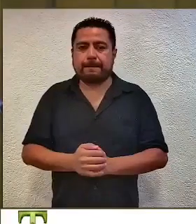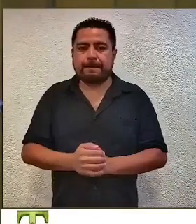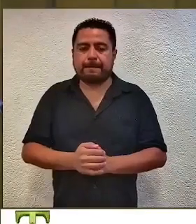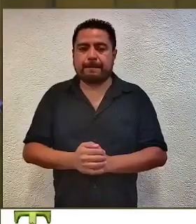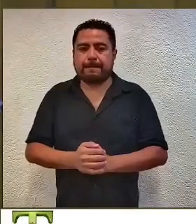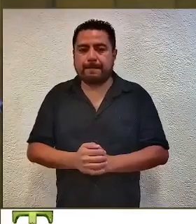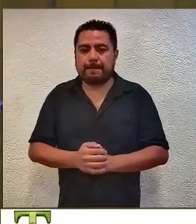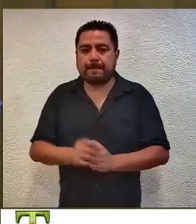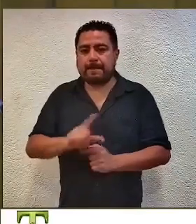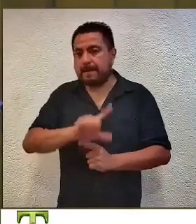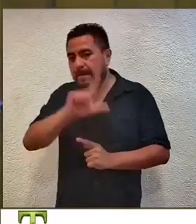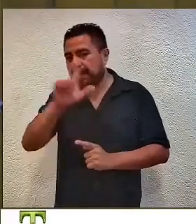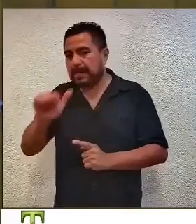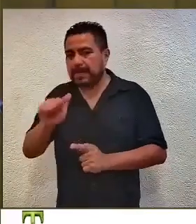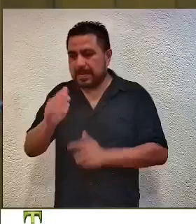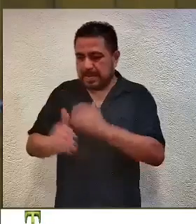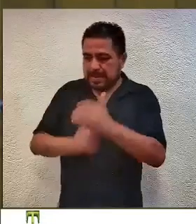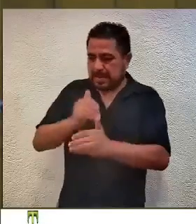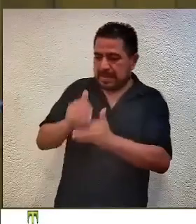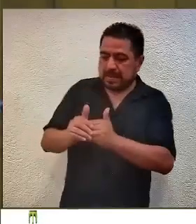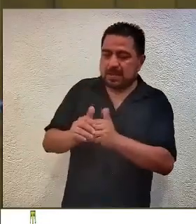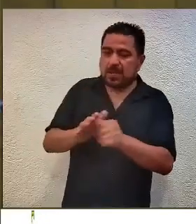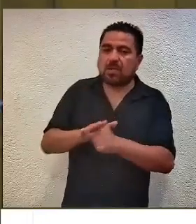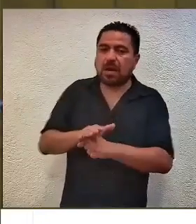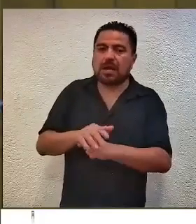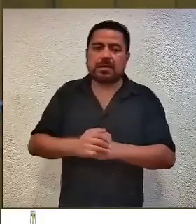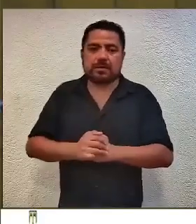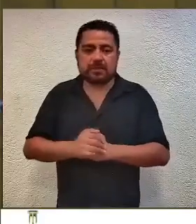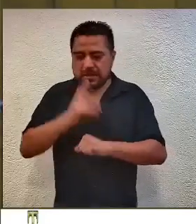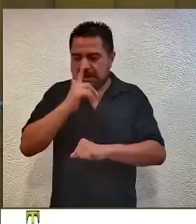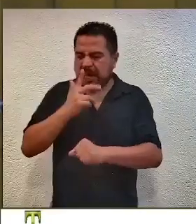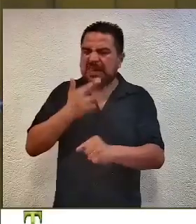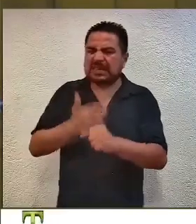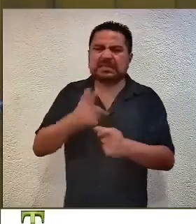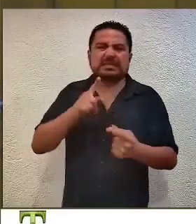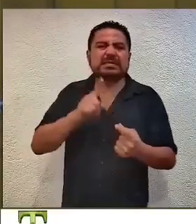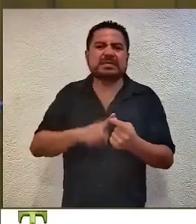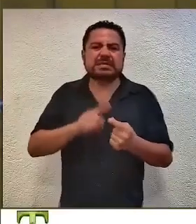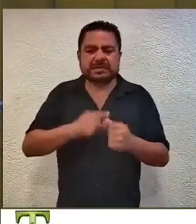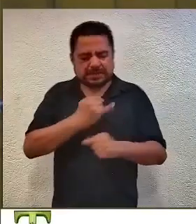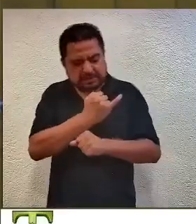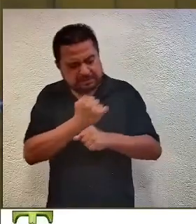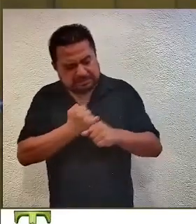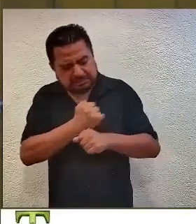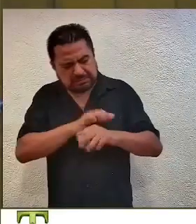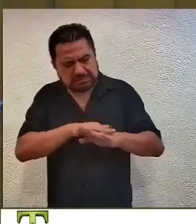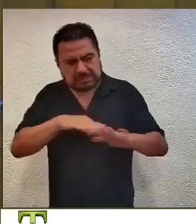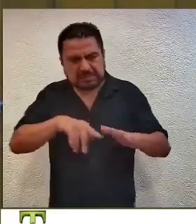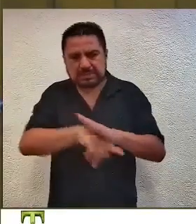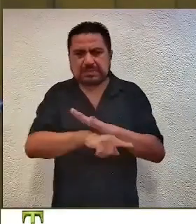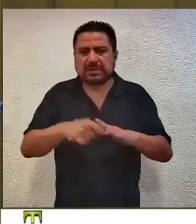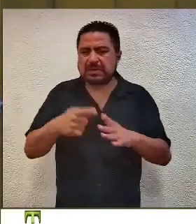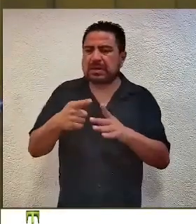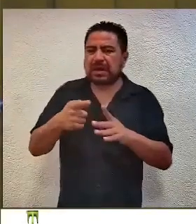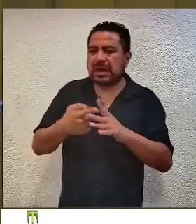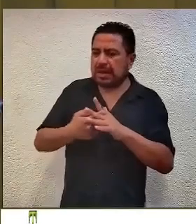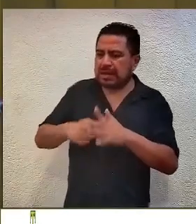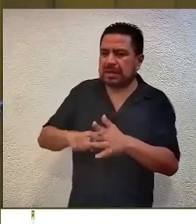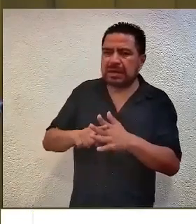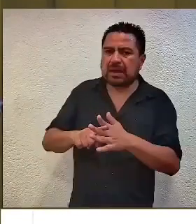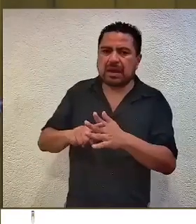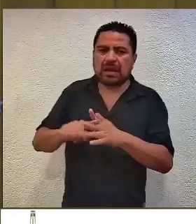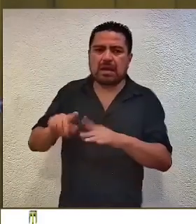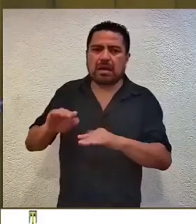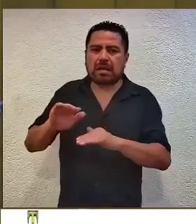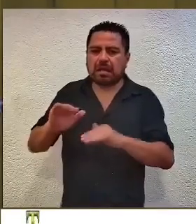Y aquí viene la parte final, que la autoridad responsable analizó su competencia a partir de una